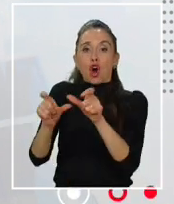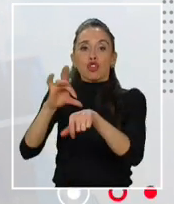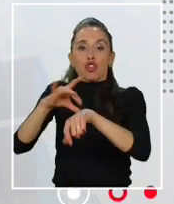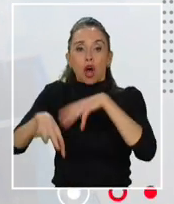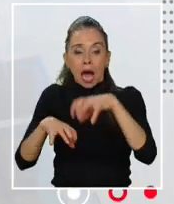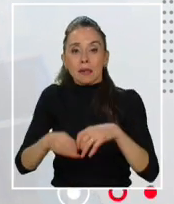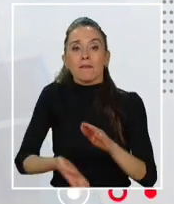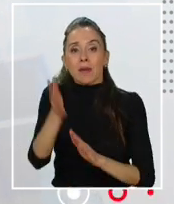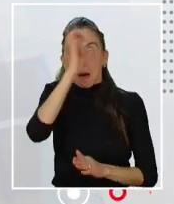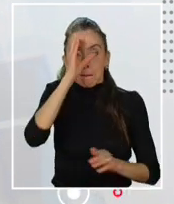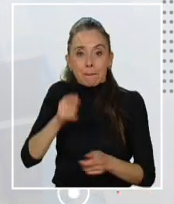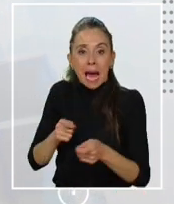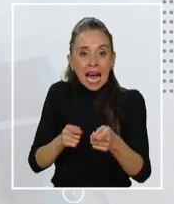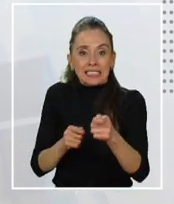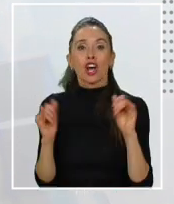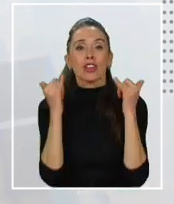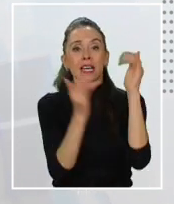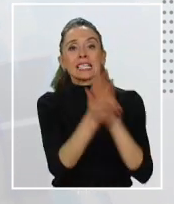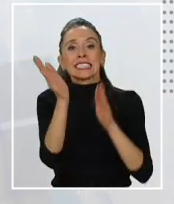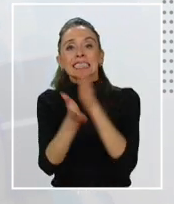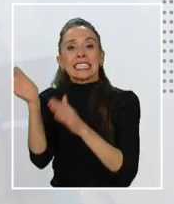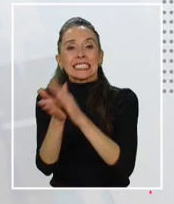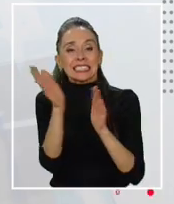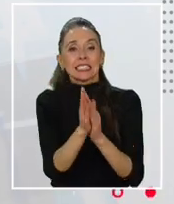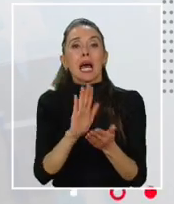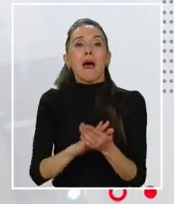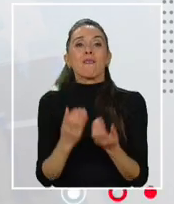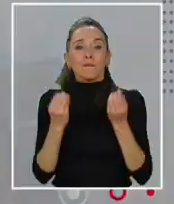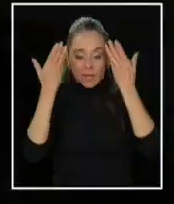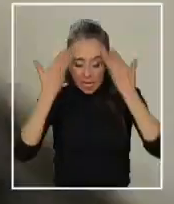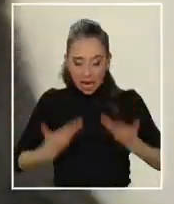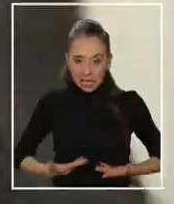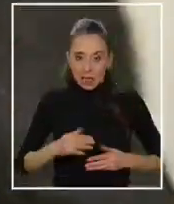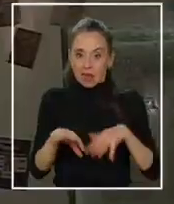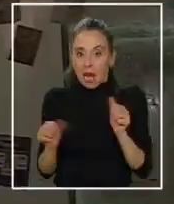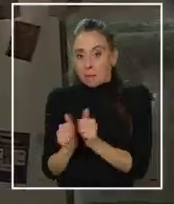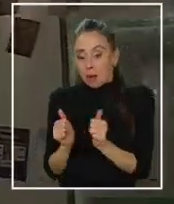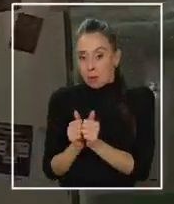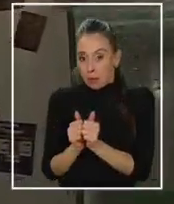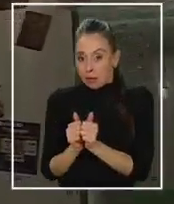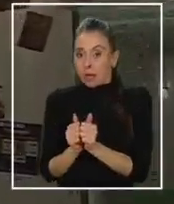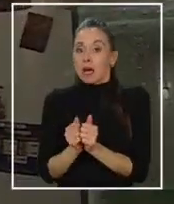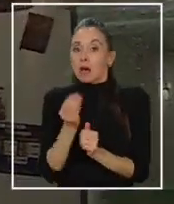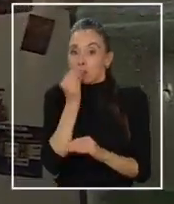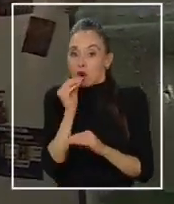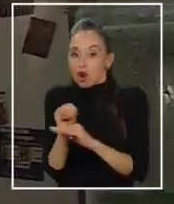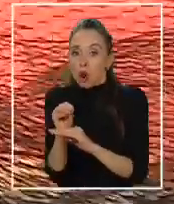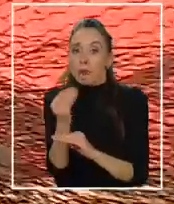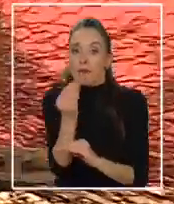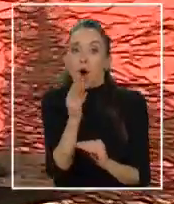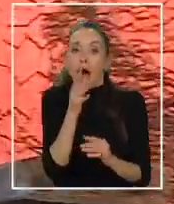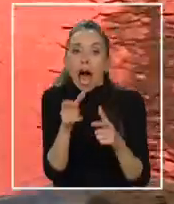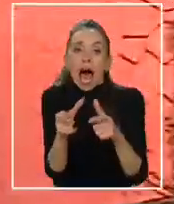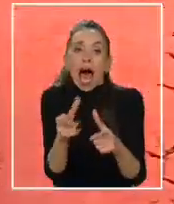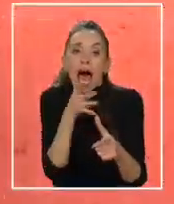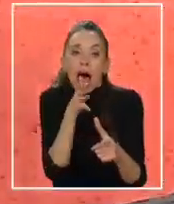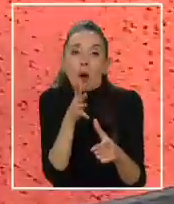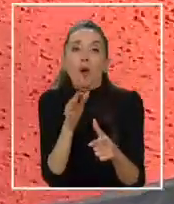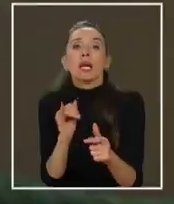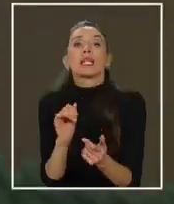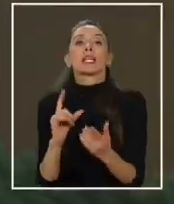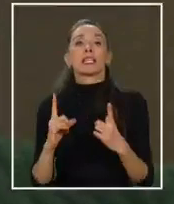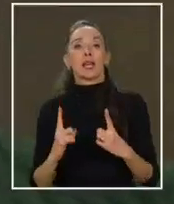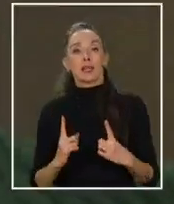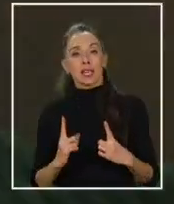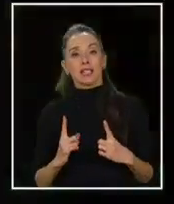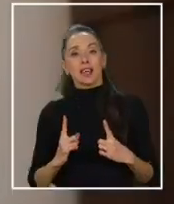veterinario, paseos, entretenimiento y dispersión y bienestar general relacionado con un buen alimento, agua y lugares para el descanso